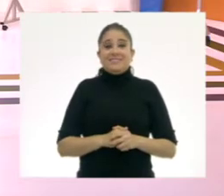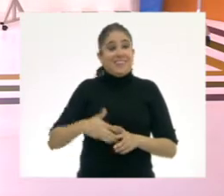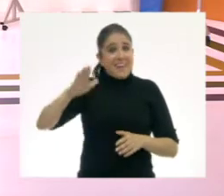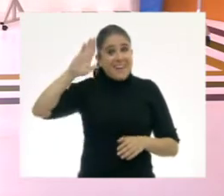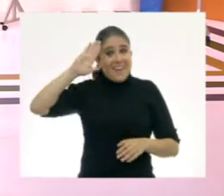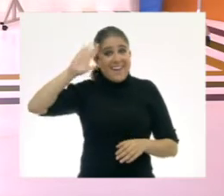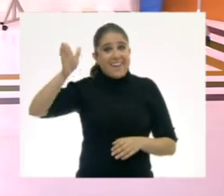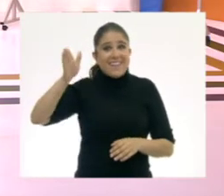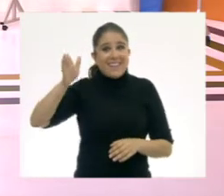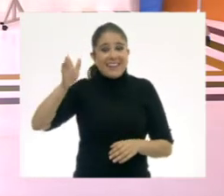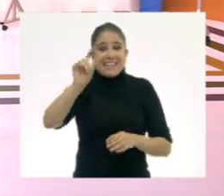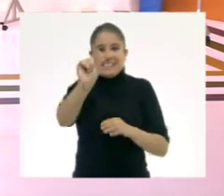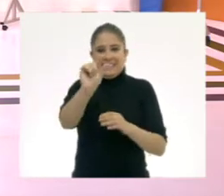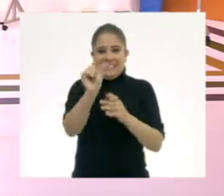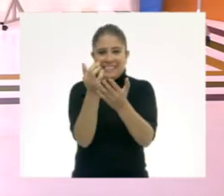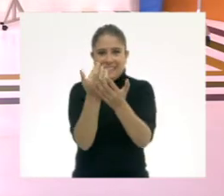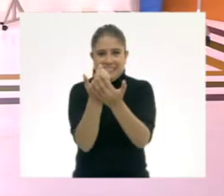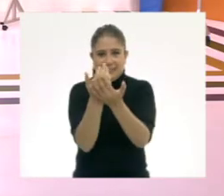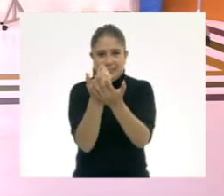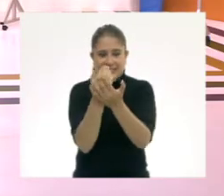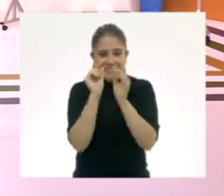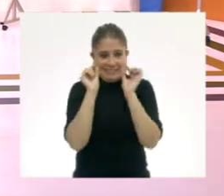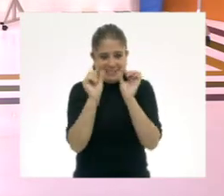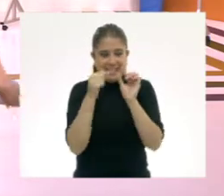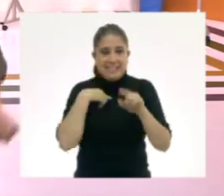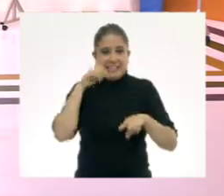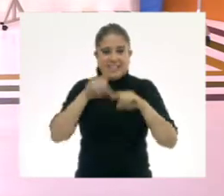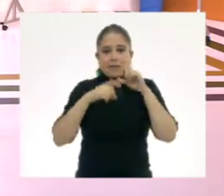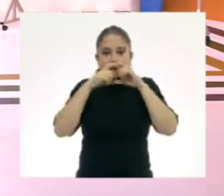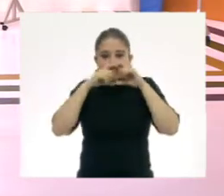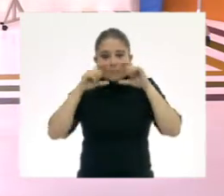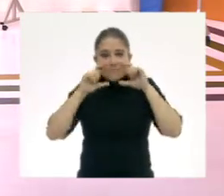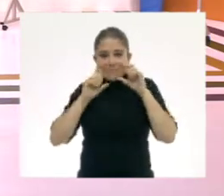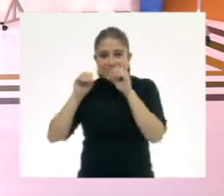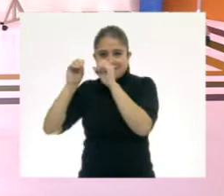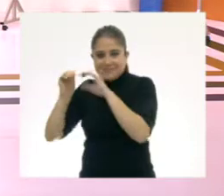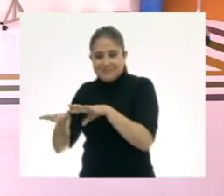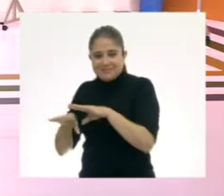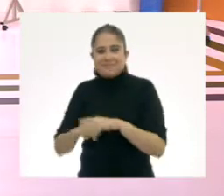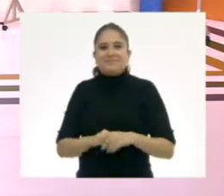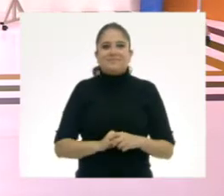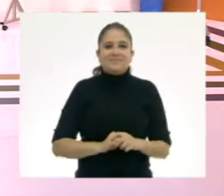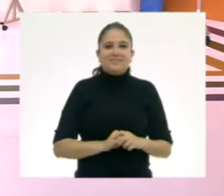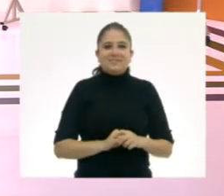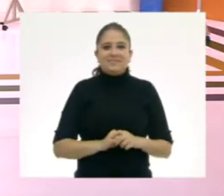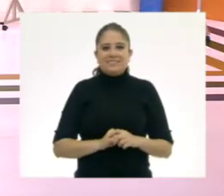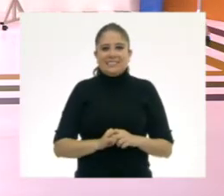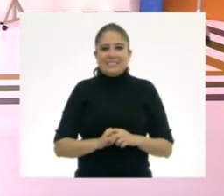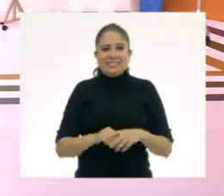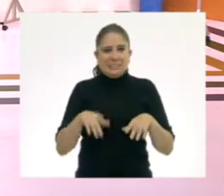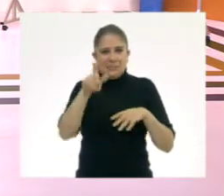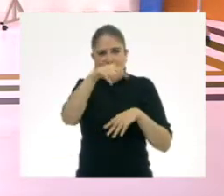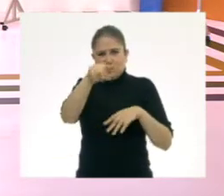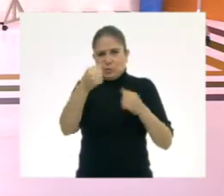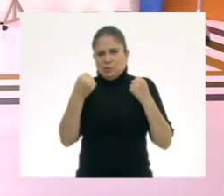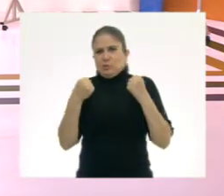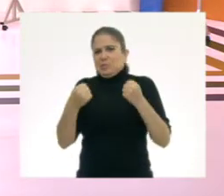Hola. Espérenme tantito. Voy a quitarme mi cubrebocas. Ay, están bien fuertes.